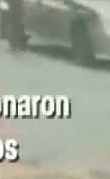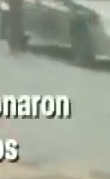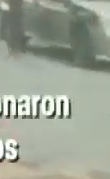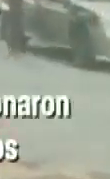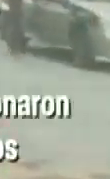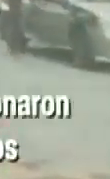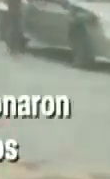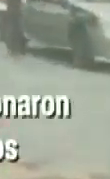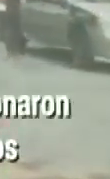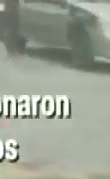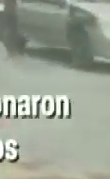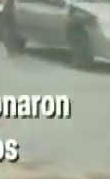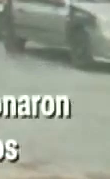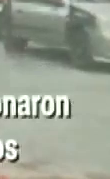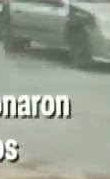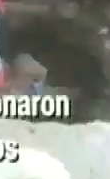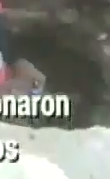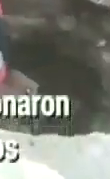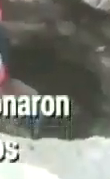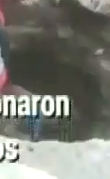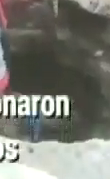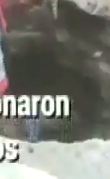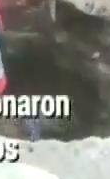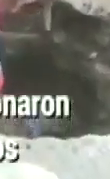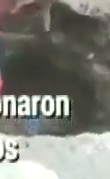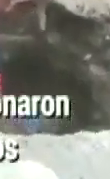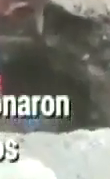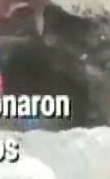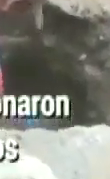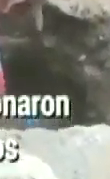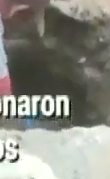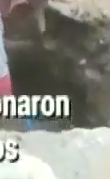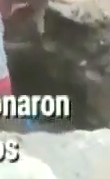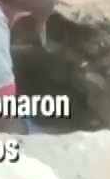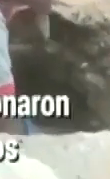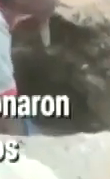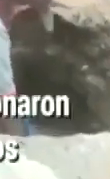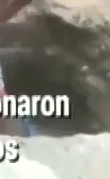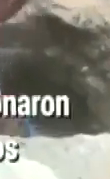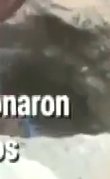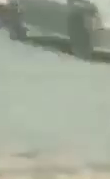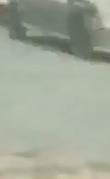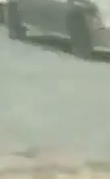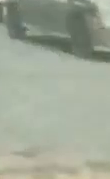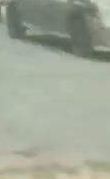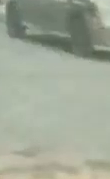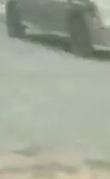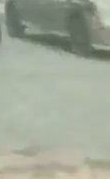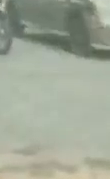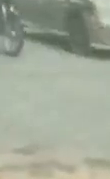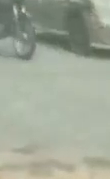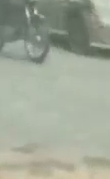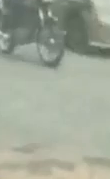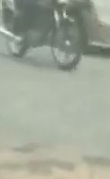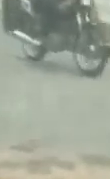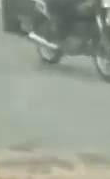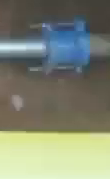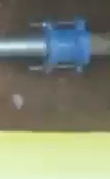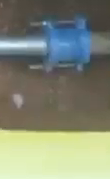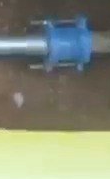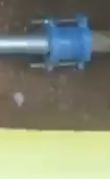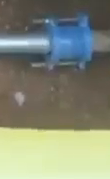aplicación, muy efectiva, muy rápida. Se apersonaron y ya, gracias a Dios y a todos ellos, tenemos nuestro